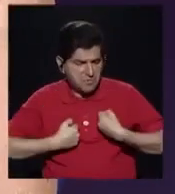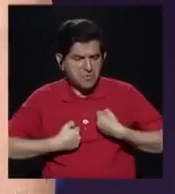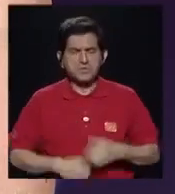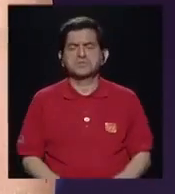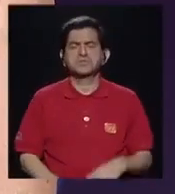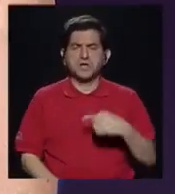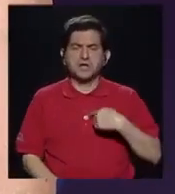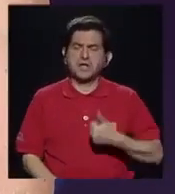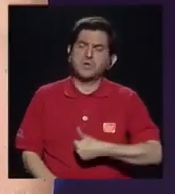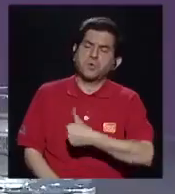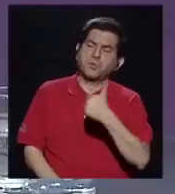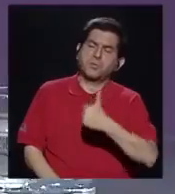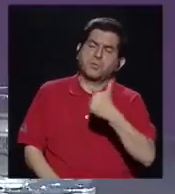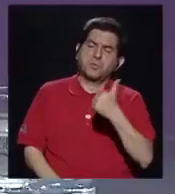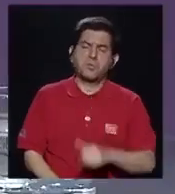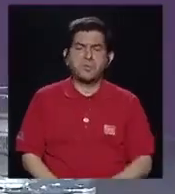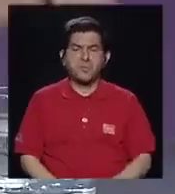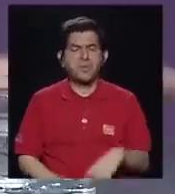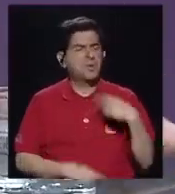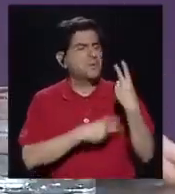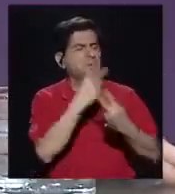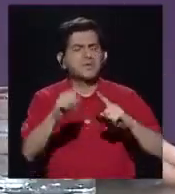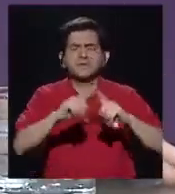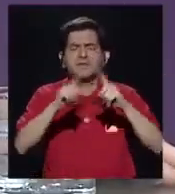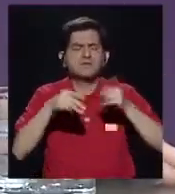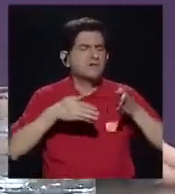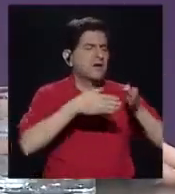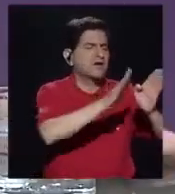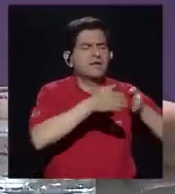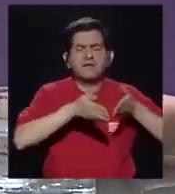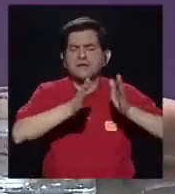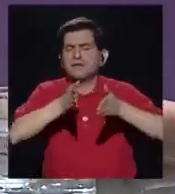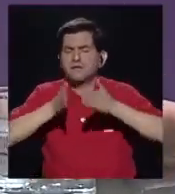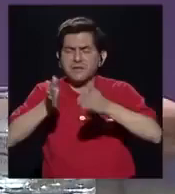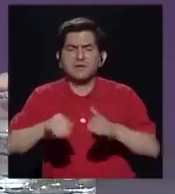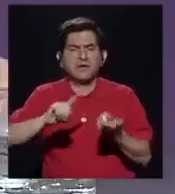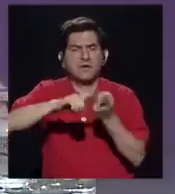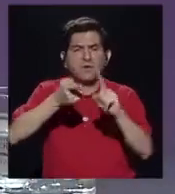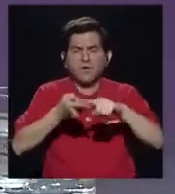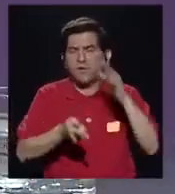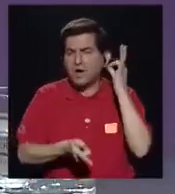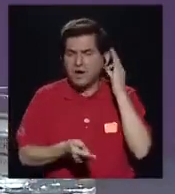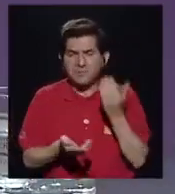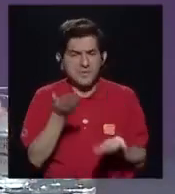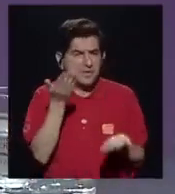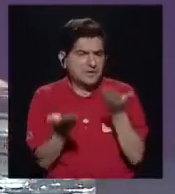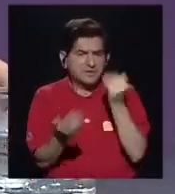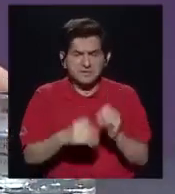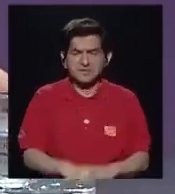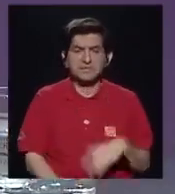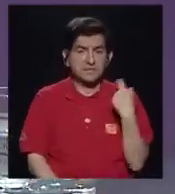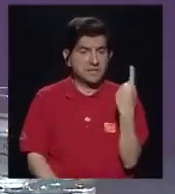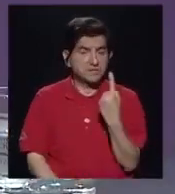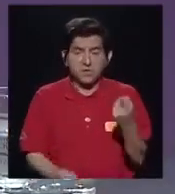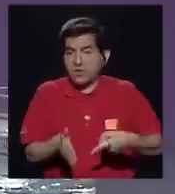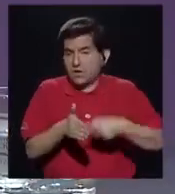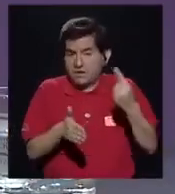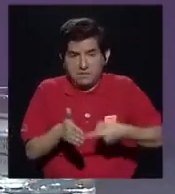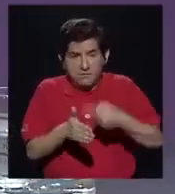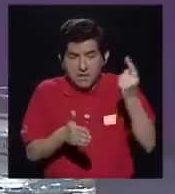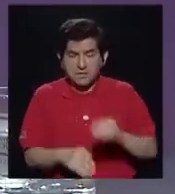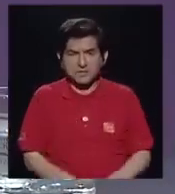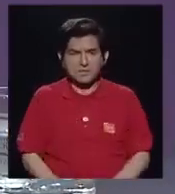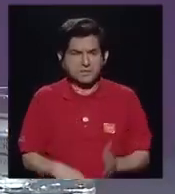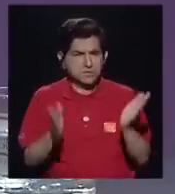dedo Viajé por infinidad de rutas con amigas en alguna oportunidad y sola y